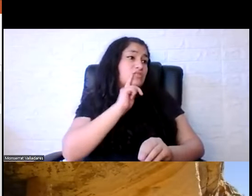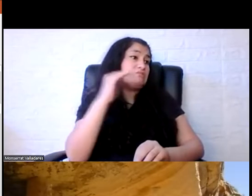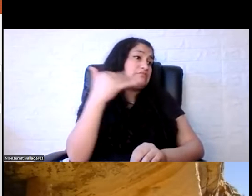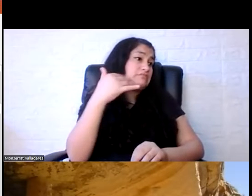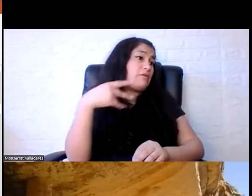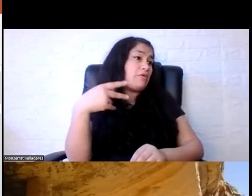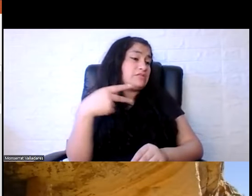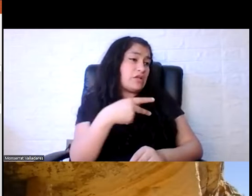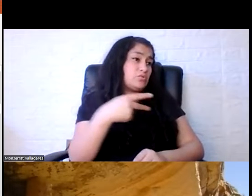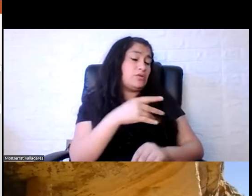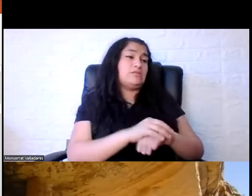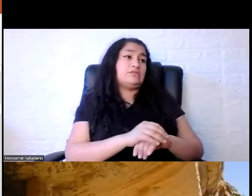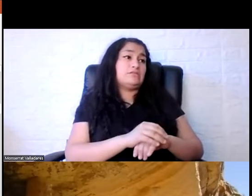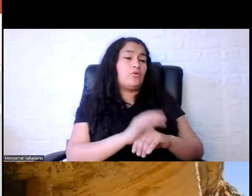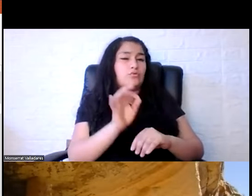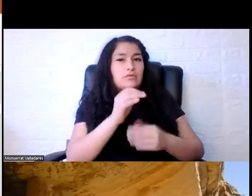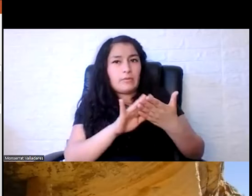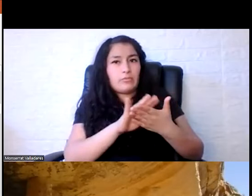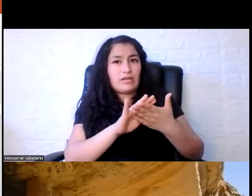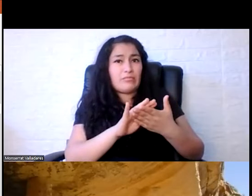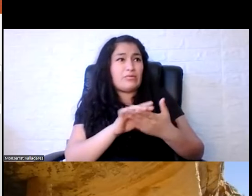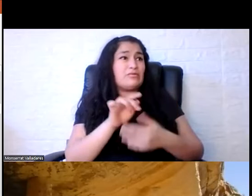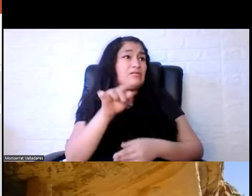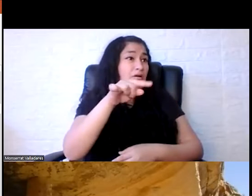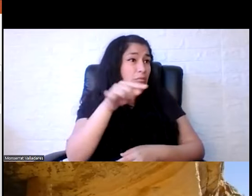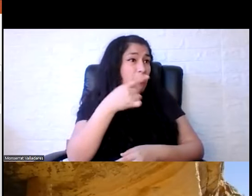han recibido piropos ofensivos.